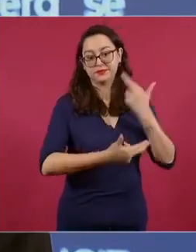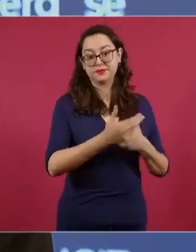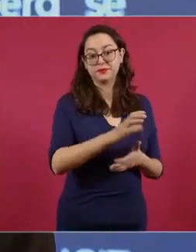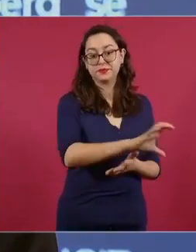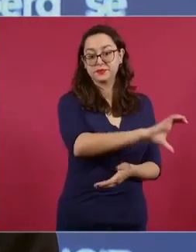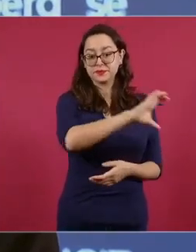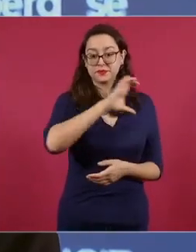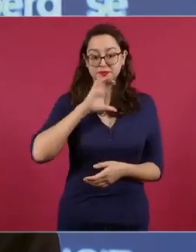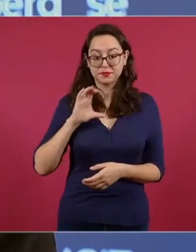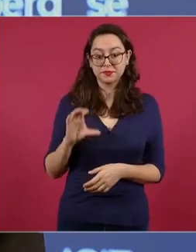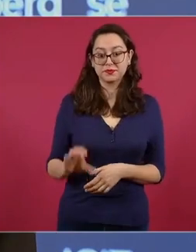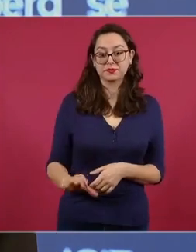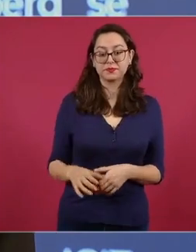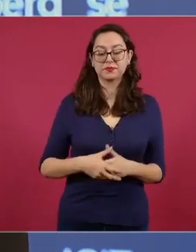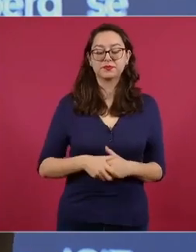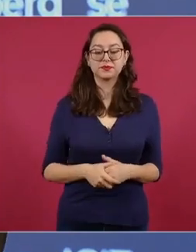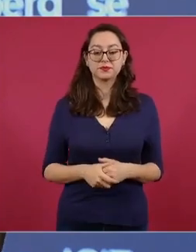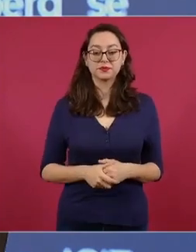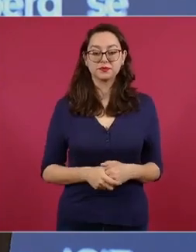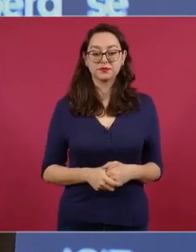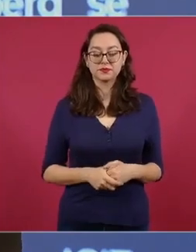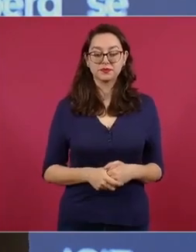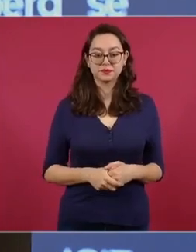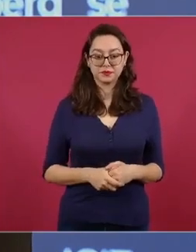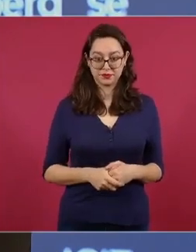Entonces, ahora este